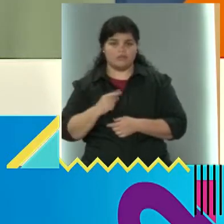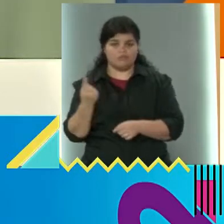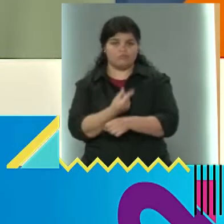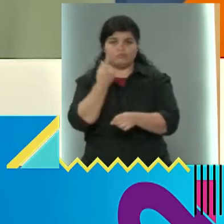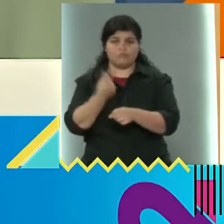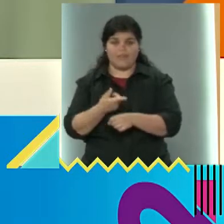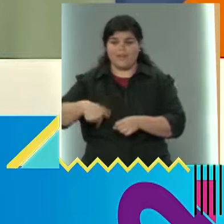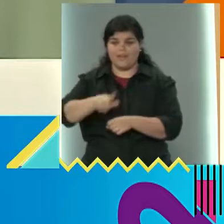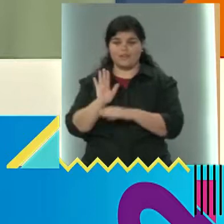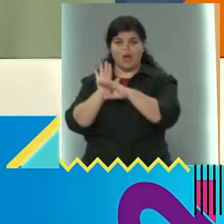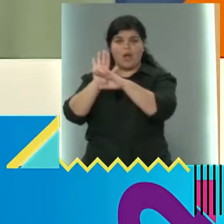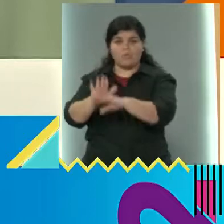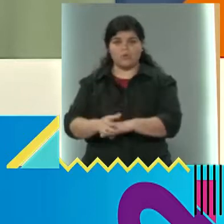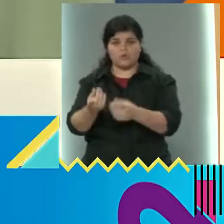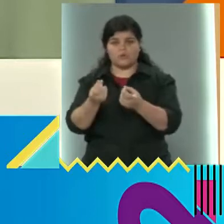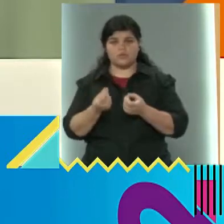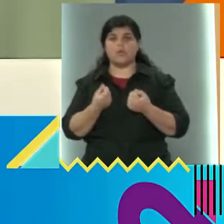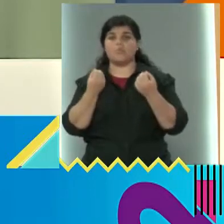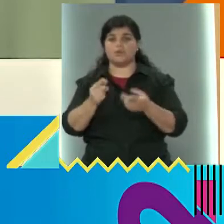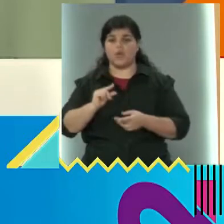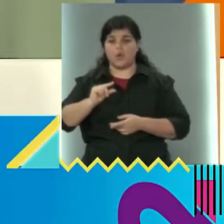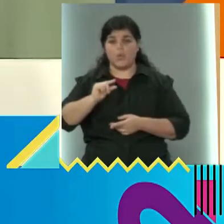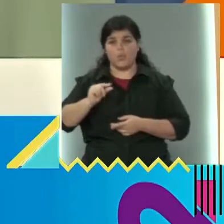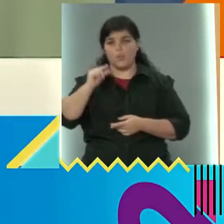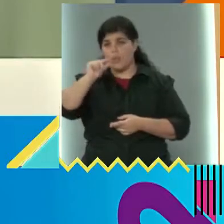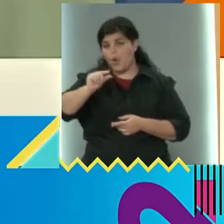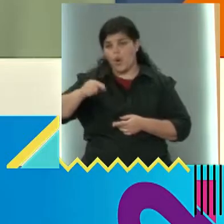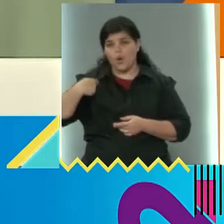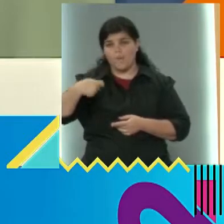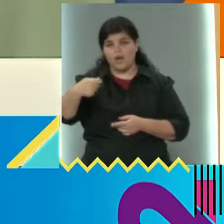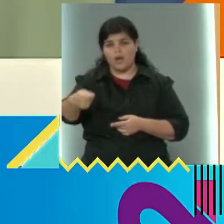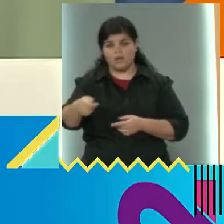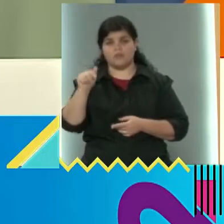porque si bien con una cuota baja pueden seguir aportando,